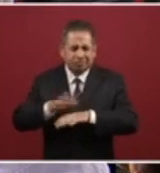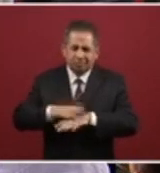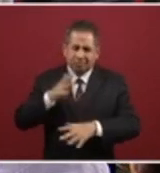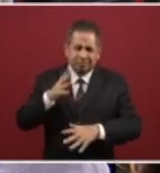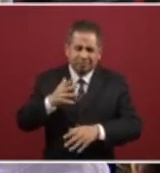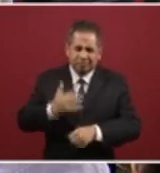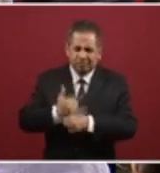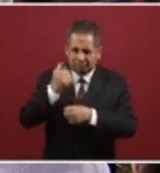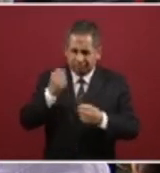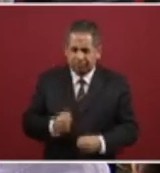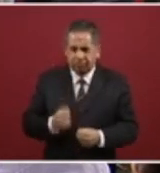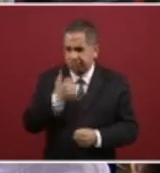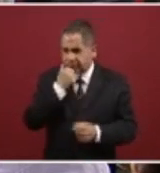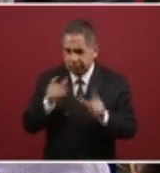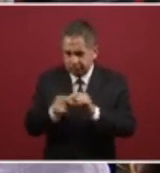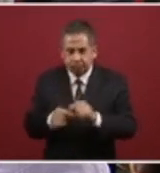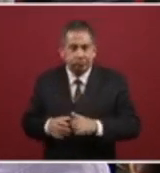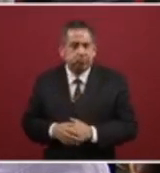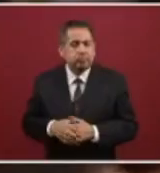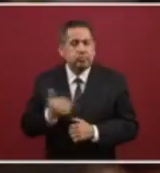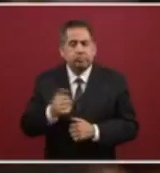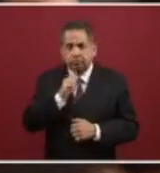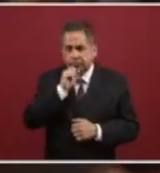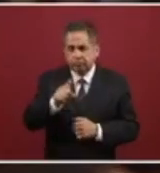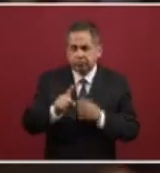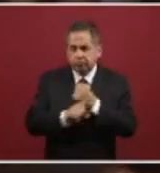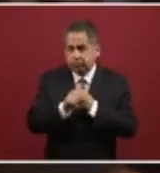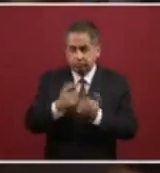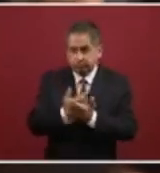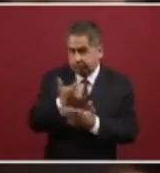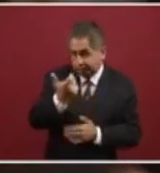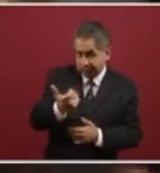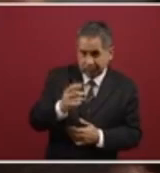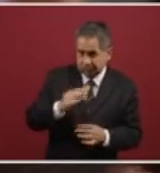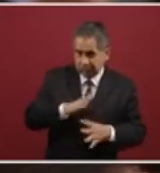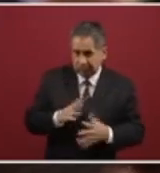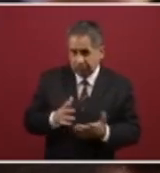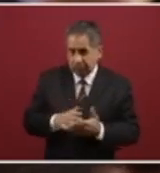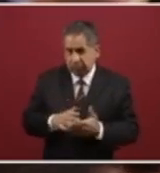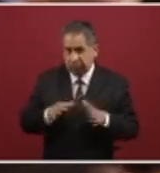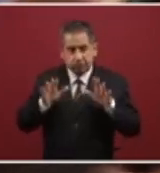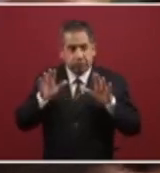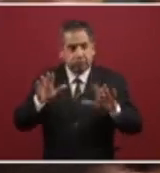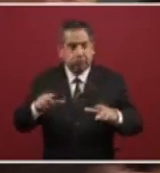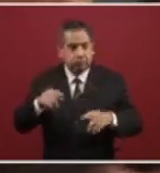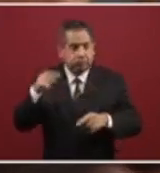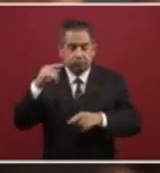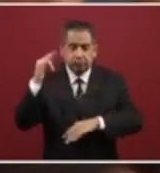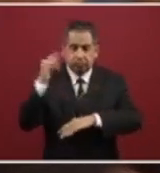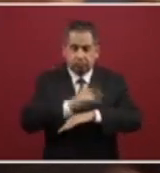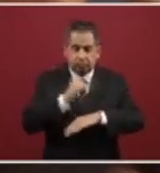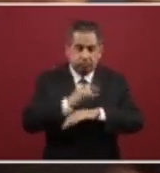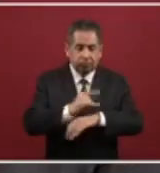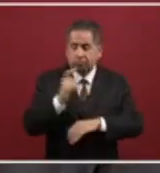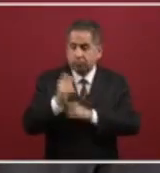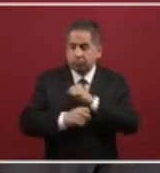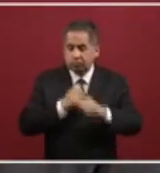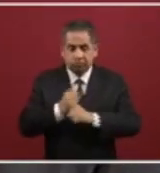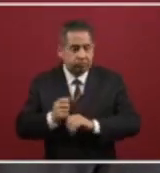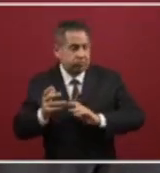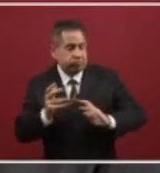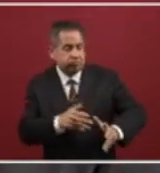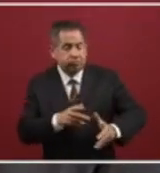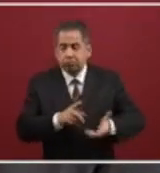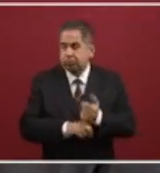para plena, y tenemos un problema tremendo económico, porque hay un aeropuerto de carga que hace 20 años, debido a la